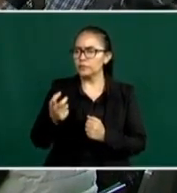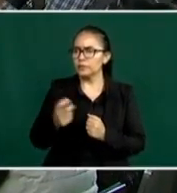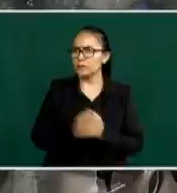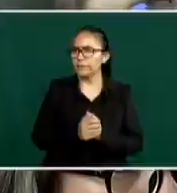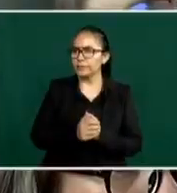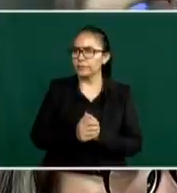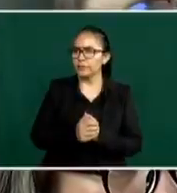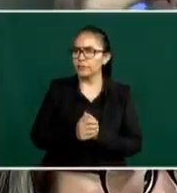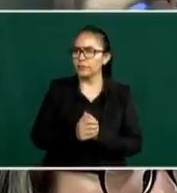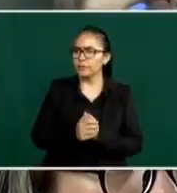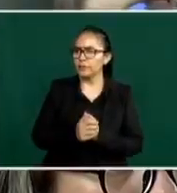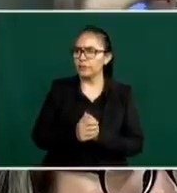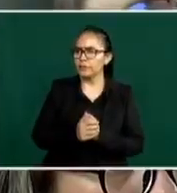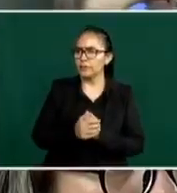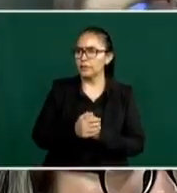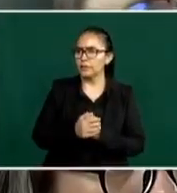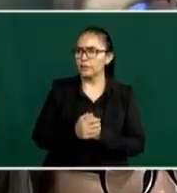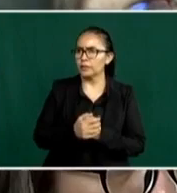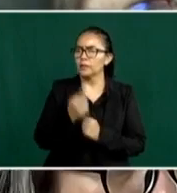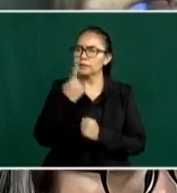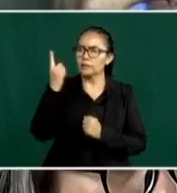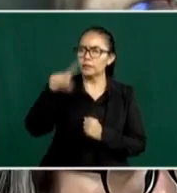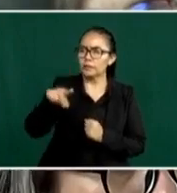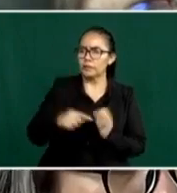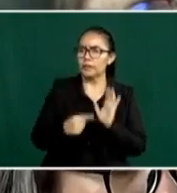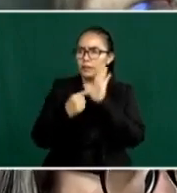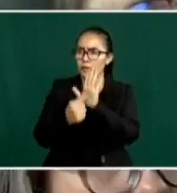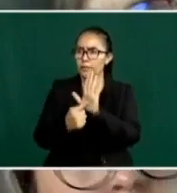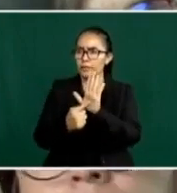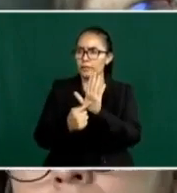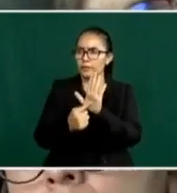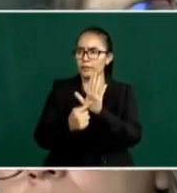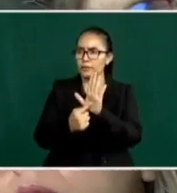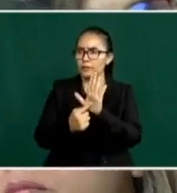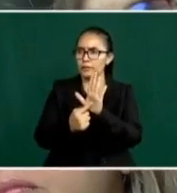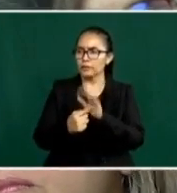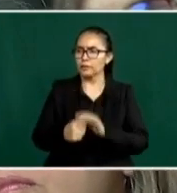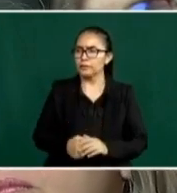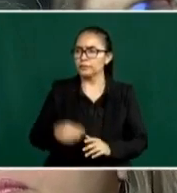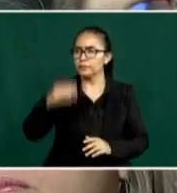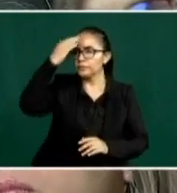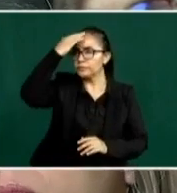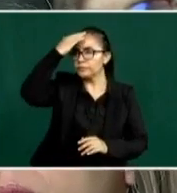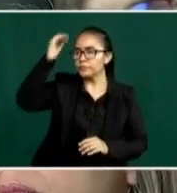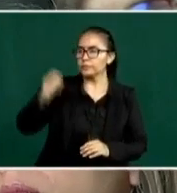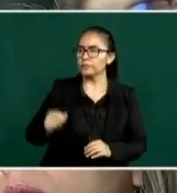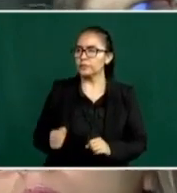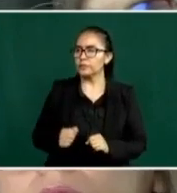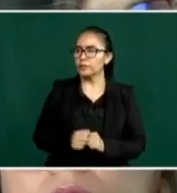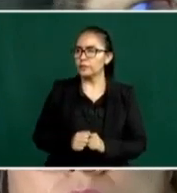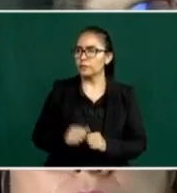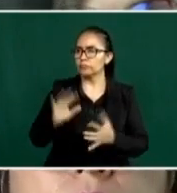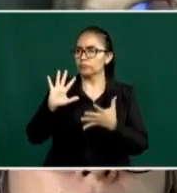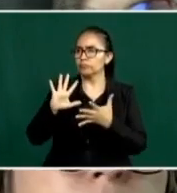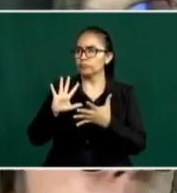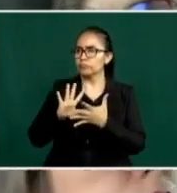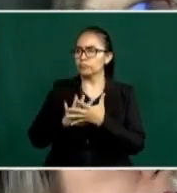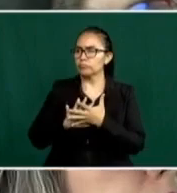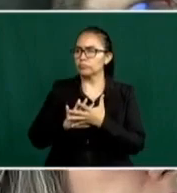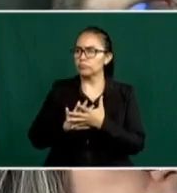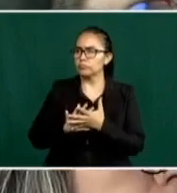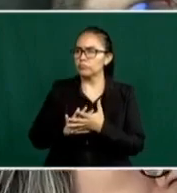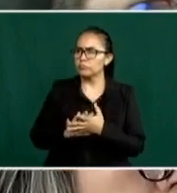denuncia que se le presentó, aquí viene de mano del abogado, desde la cárcel, desde Venustiano